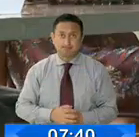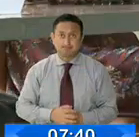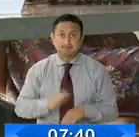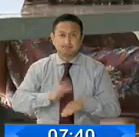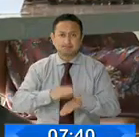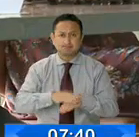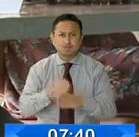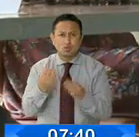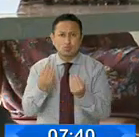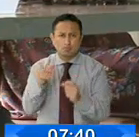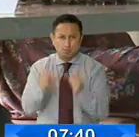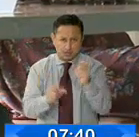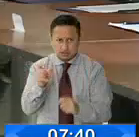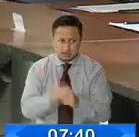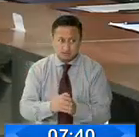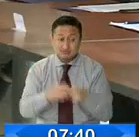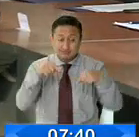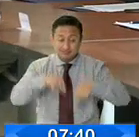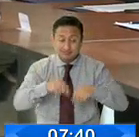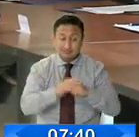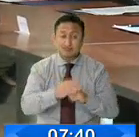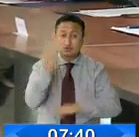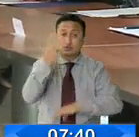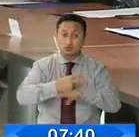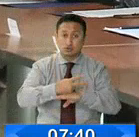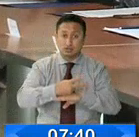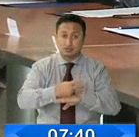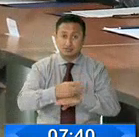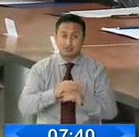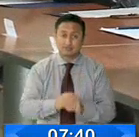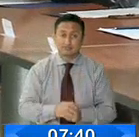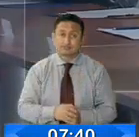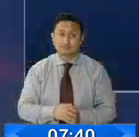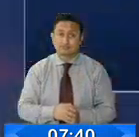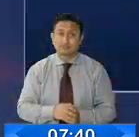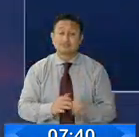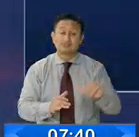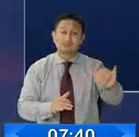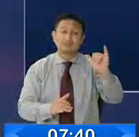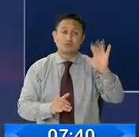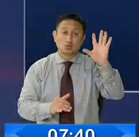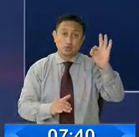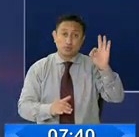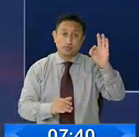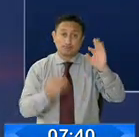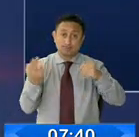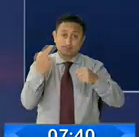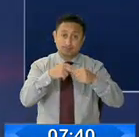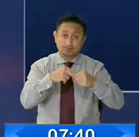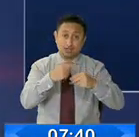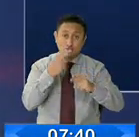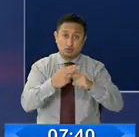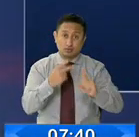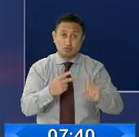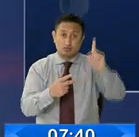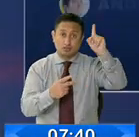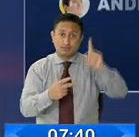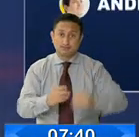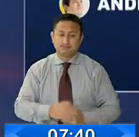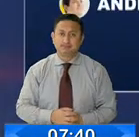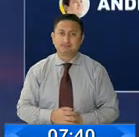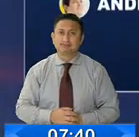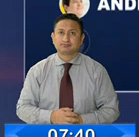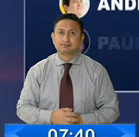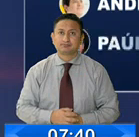al número de postulantes, el evento se desarrollará durante 2 días. El sábado 9 de enero participarán Guillermo Lasso, Jimena